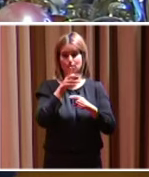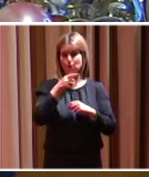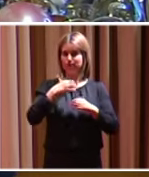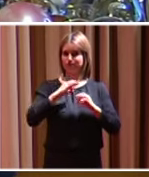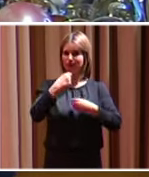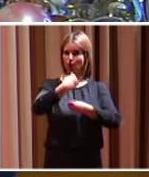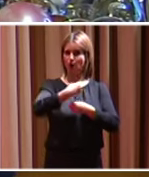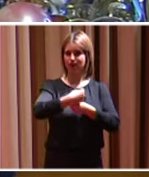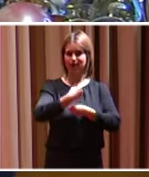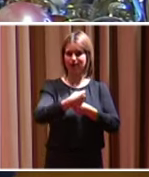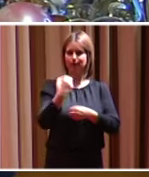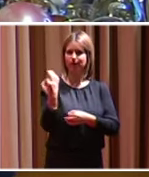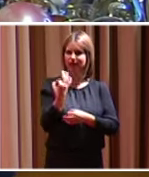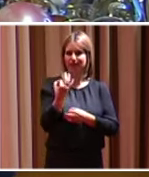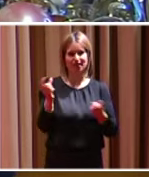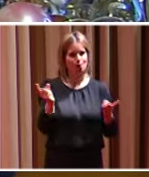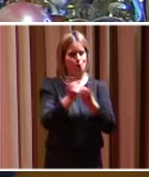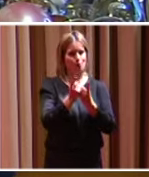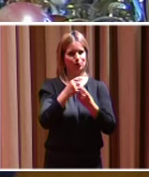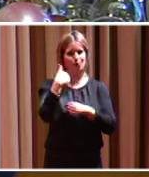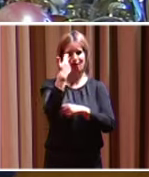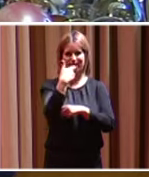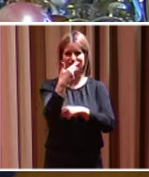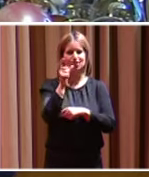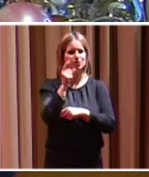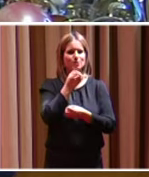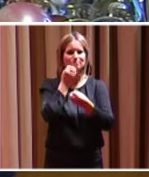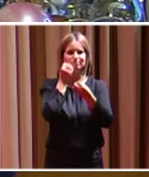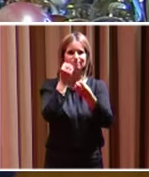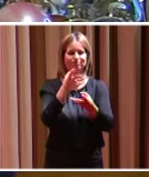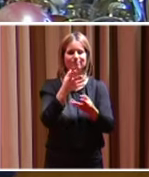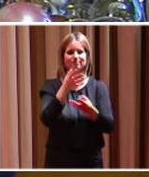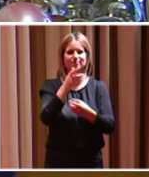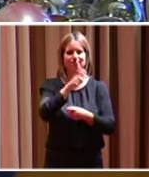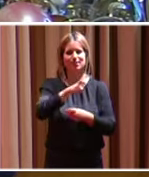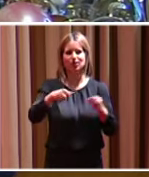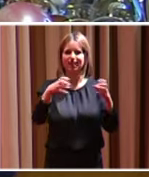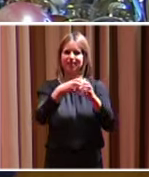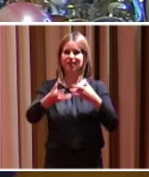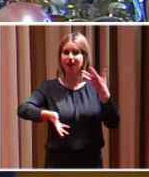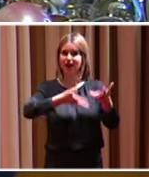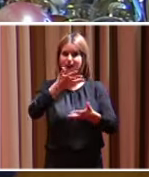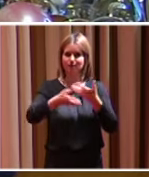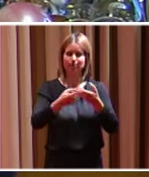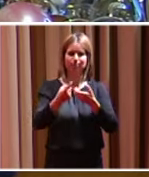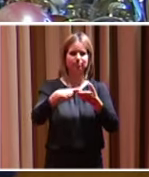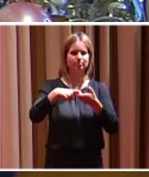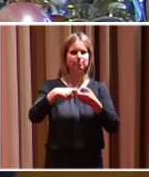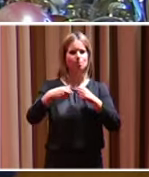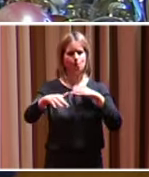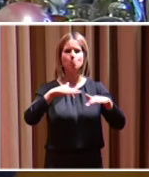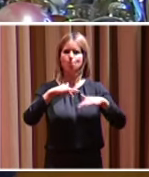esto obligadamente tiene que ser corto, pues solo deciros que animo a muchos granadinos a unirse a